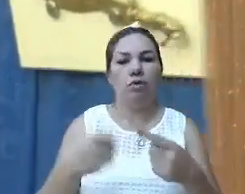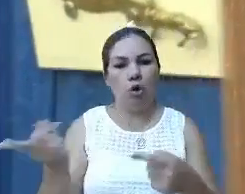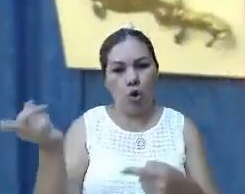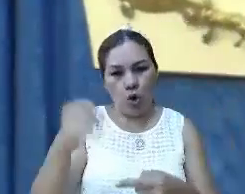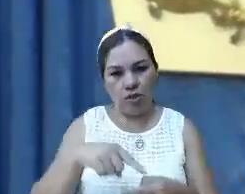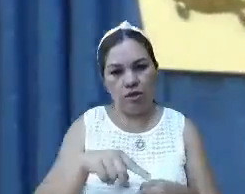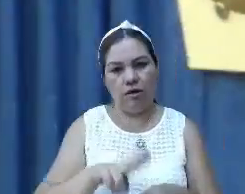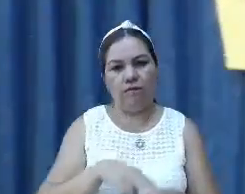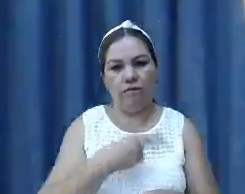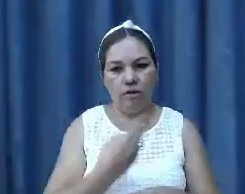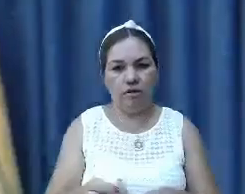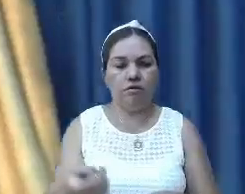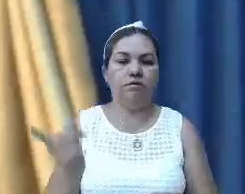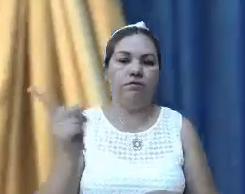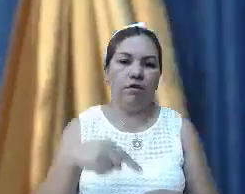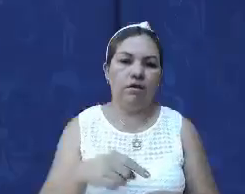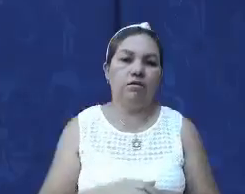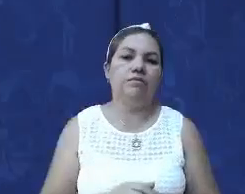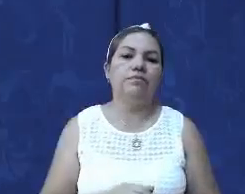emociones.